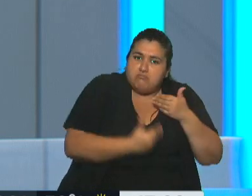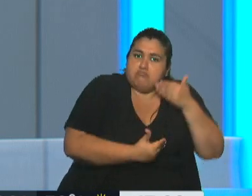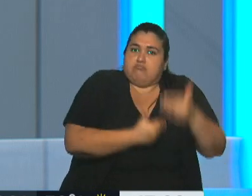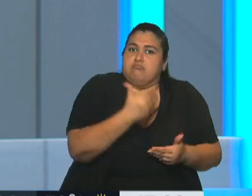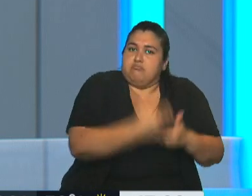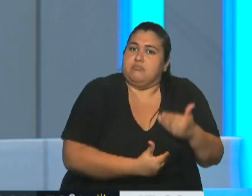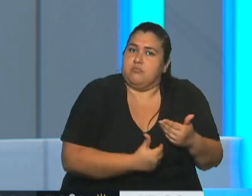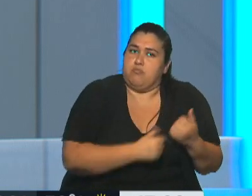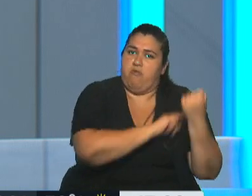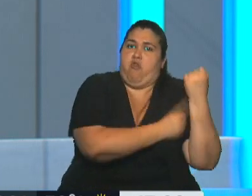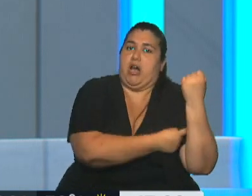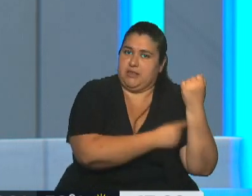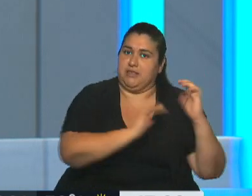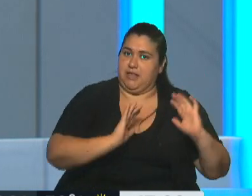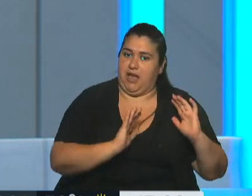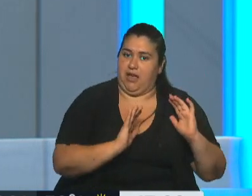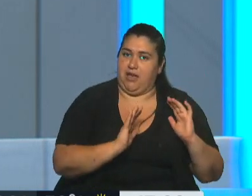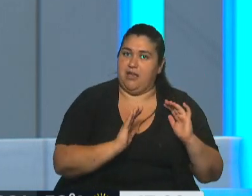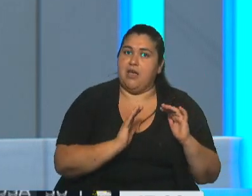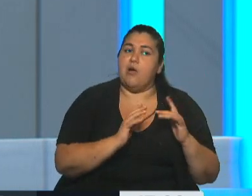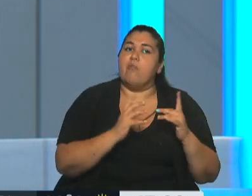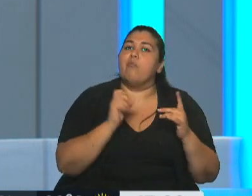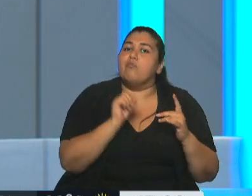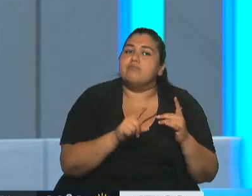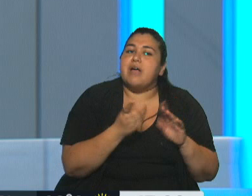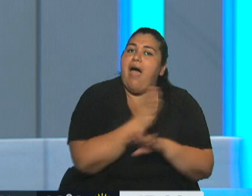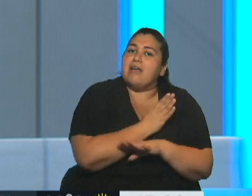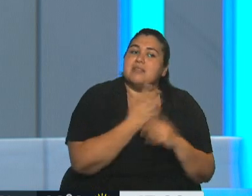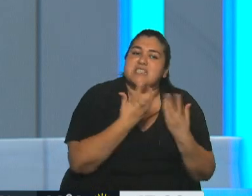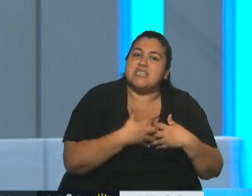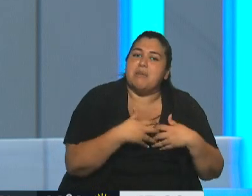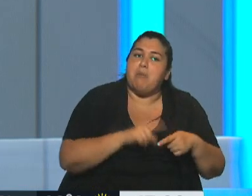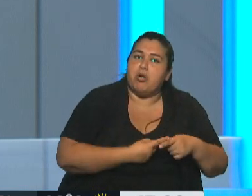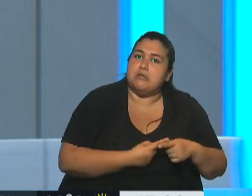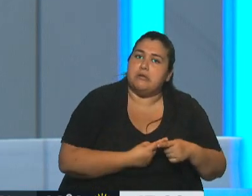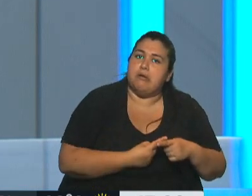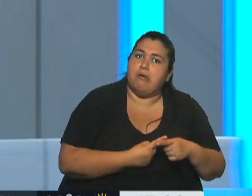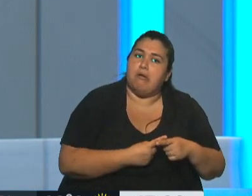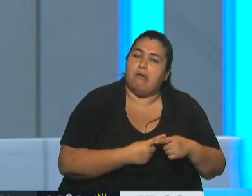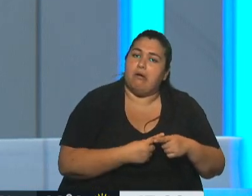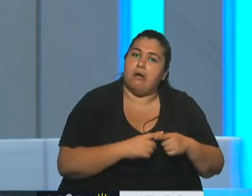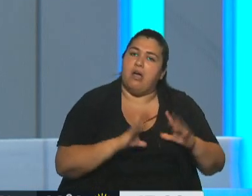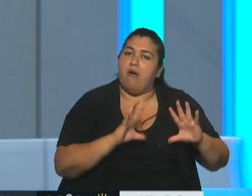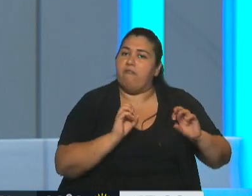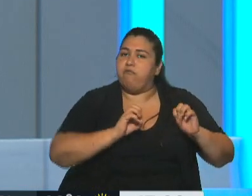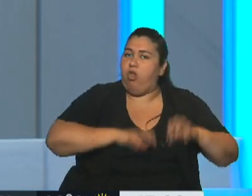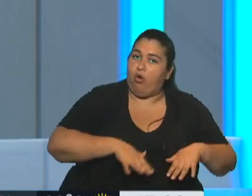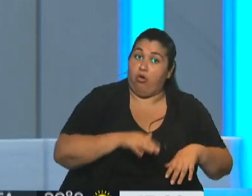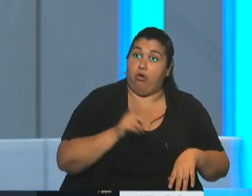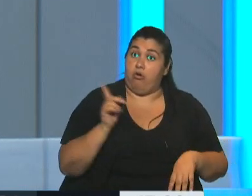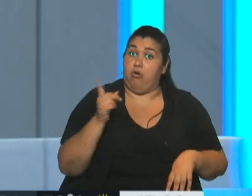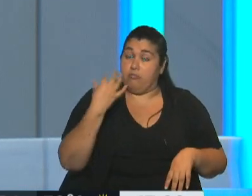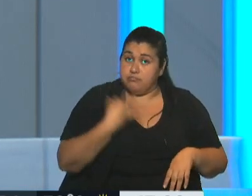que viene de un sistema político muy fragmentado. Si bien él triunfa en las